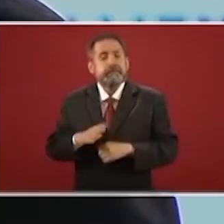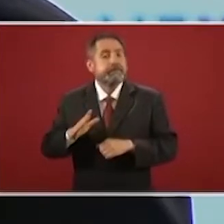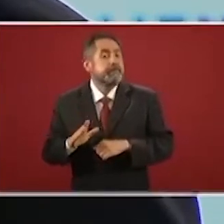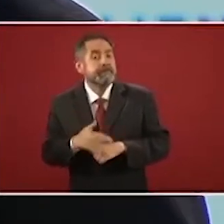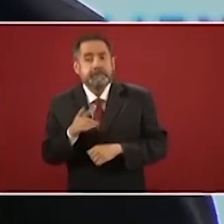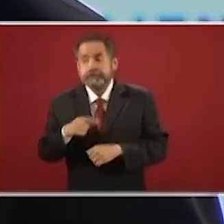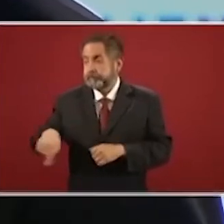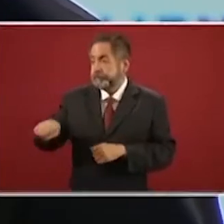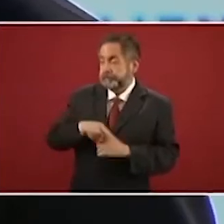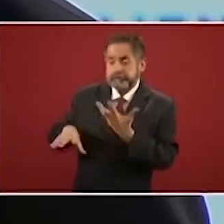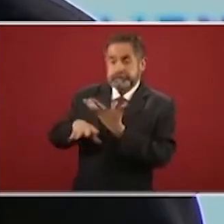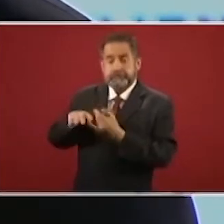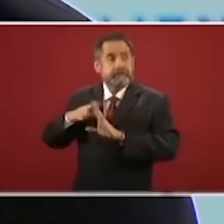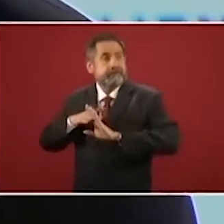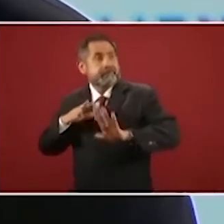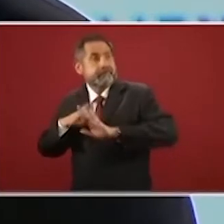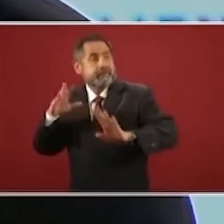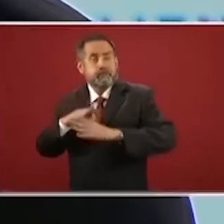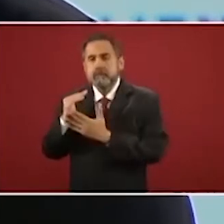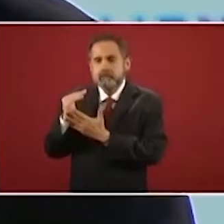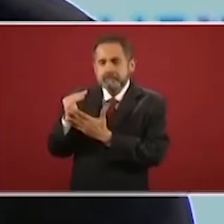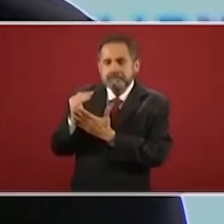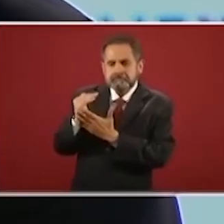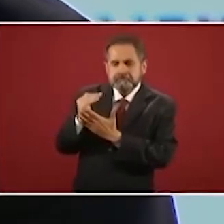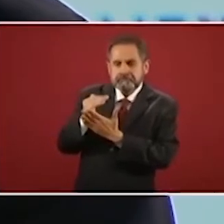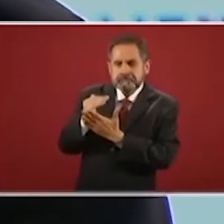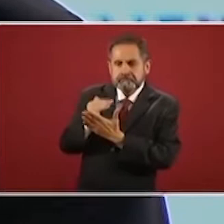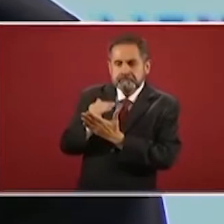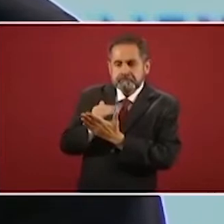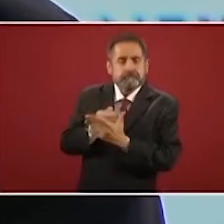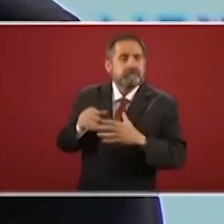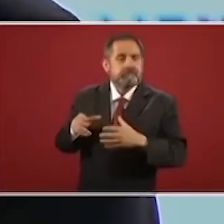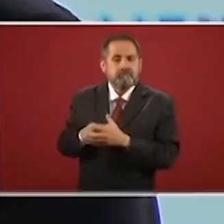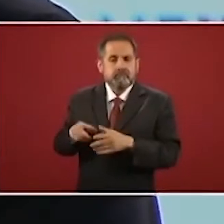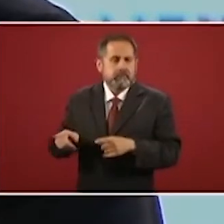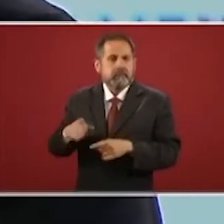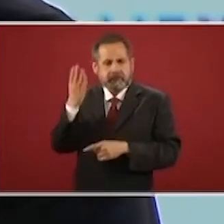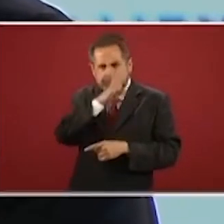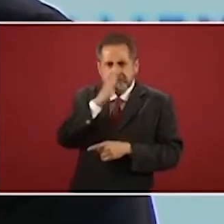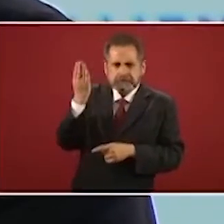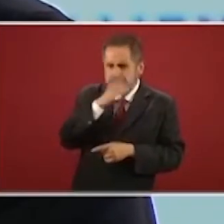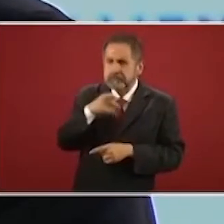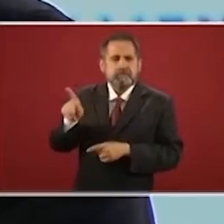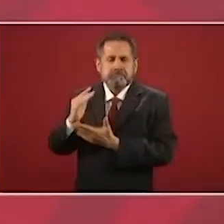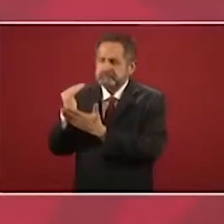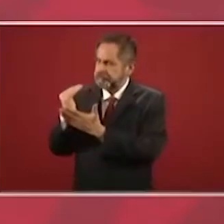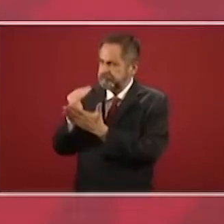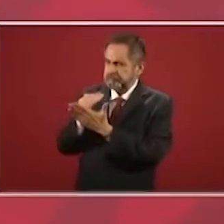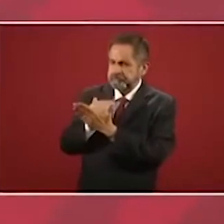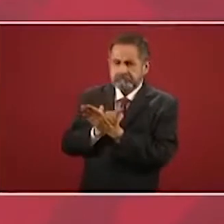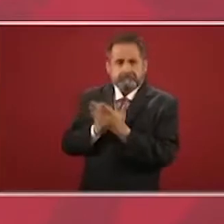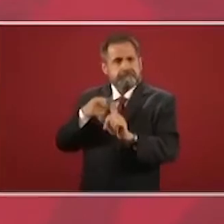reduciendo el flujo de personas que es irregular, que ese es el objetivo principal.